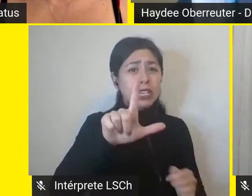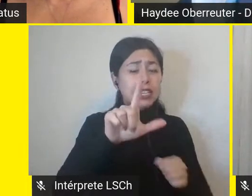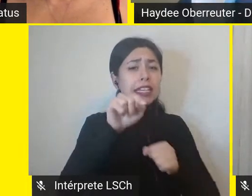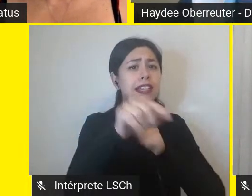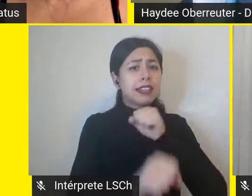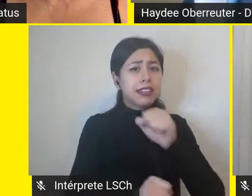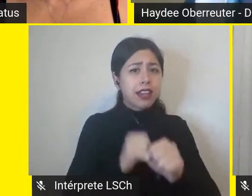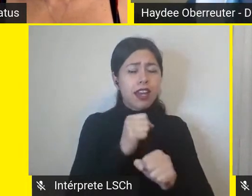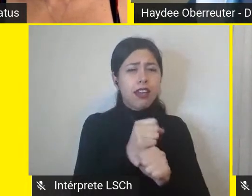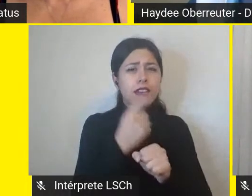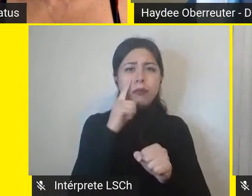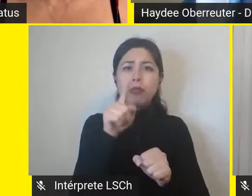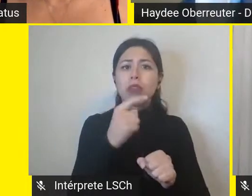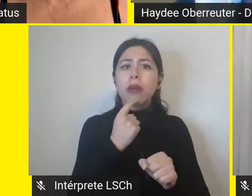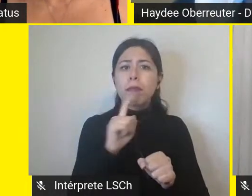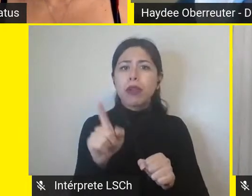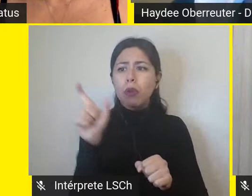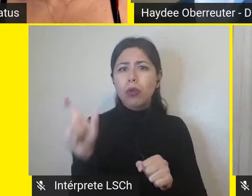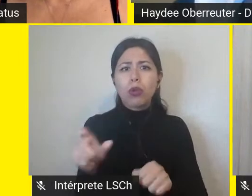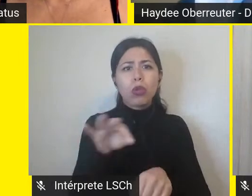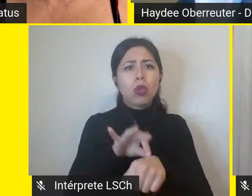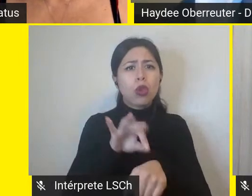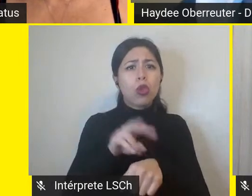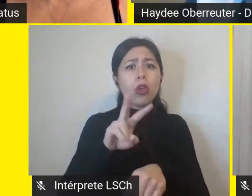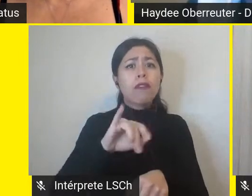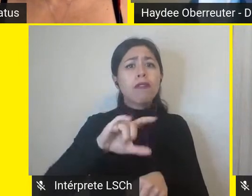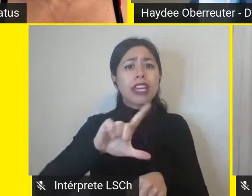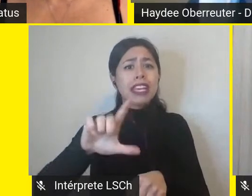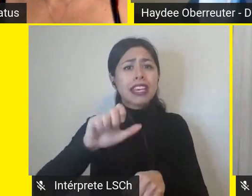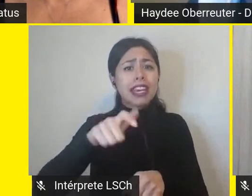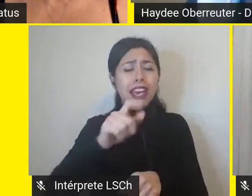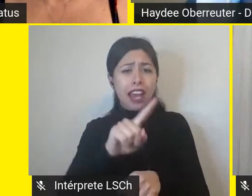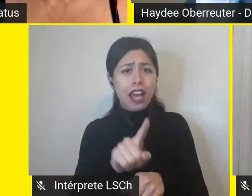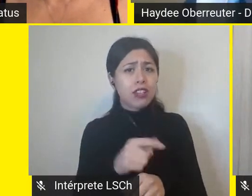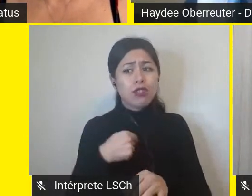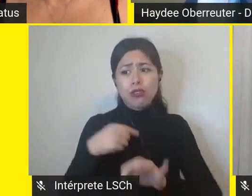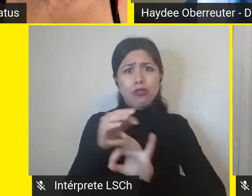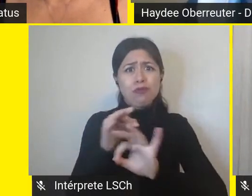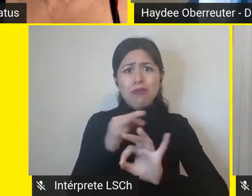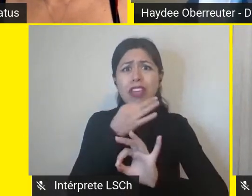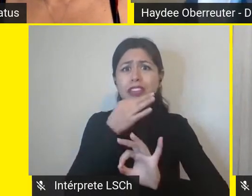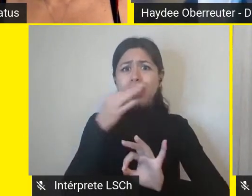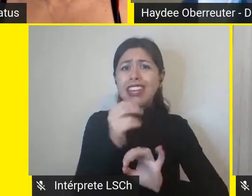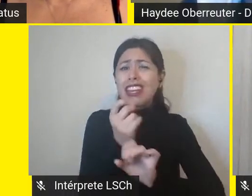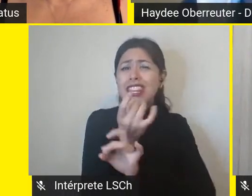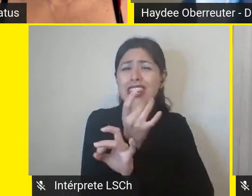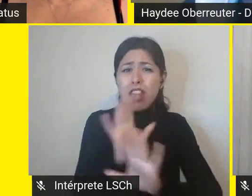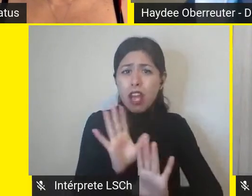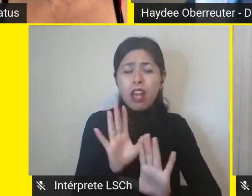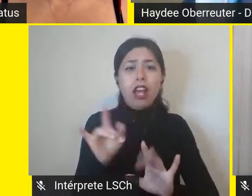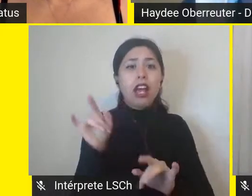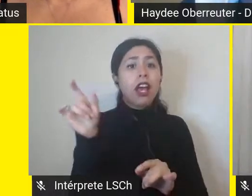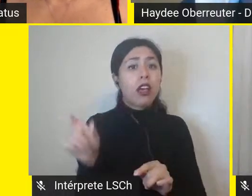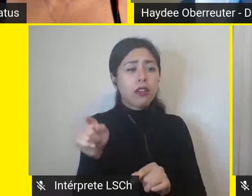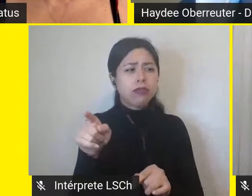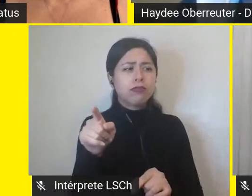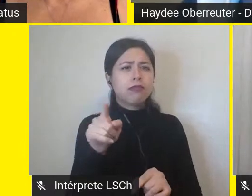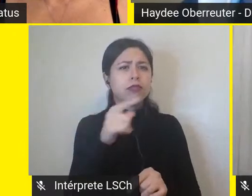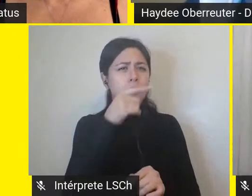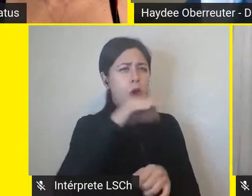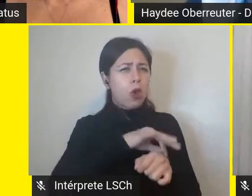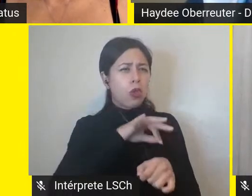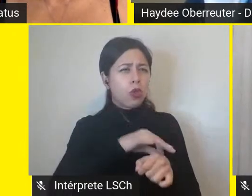Pero pregúntenle al doctor Villegas, yo no le dije una sola palabra de lo que me habían hecho. El doctor, con su sensibilidad y con su